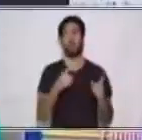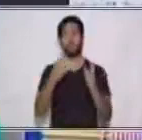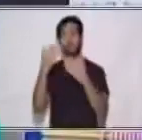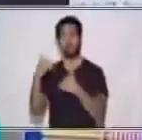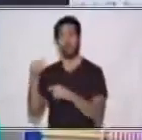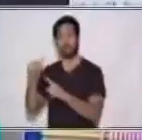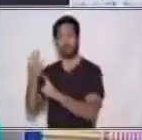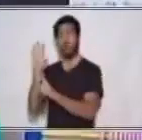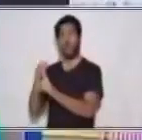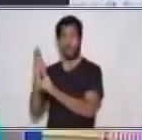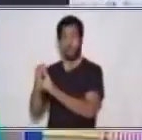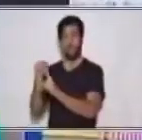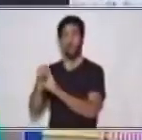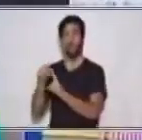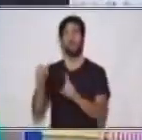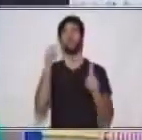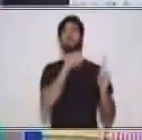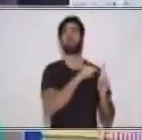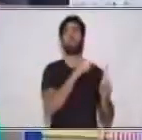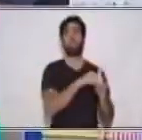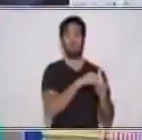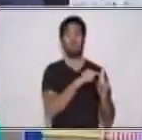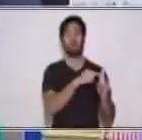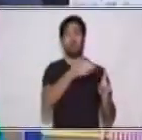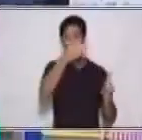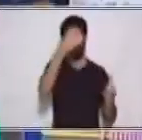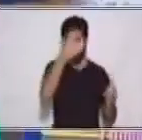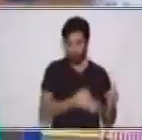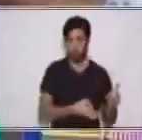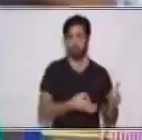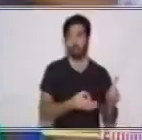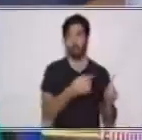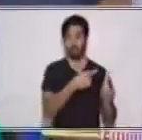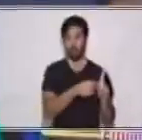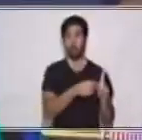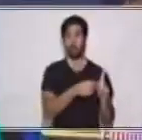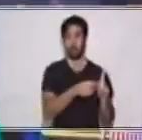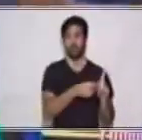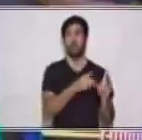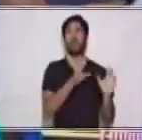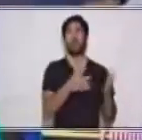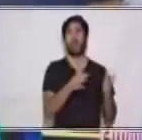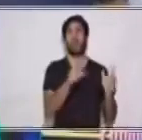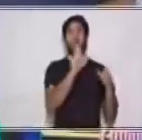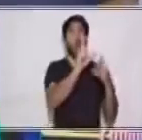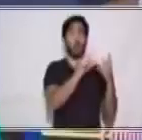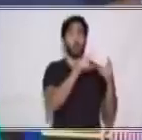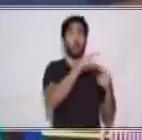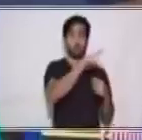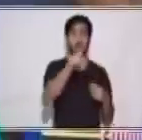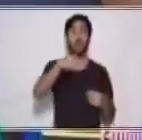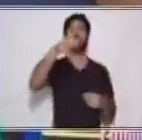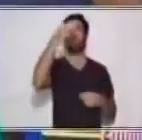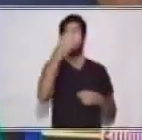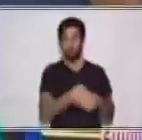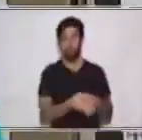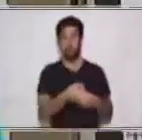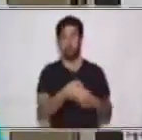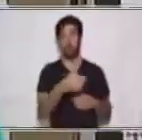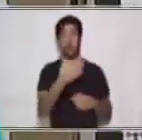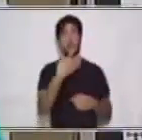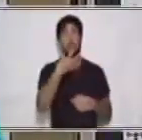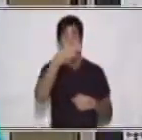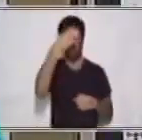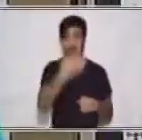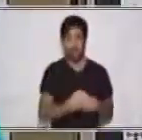comprobables, acá este se basa en hechos comprobables. Es decir, estamos utilizando el referente, la